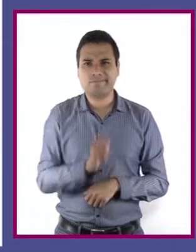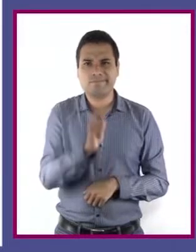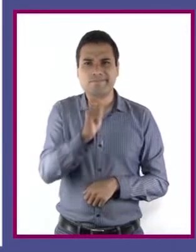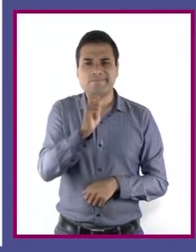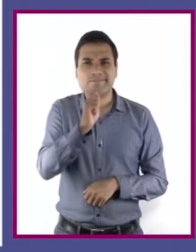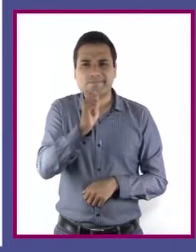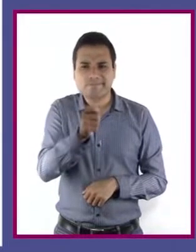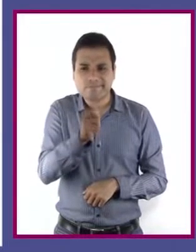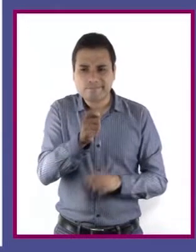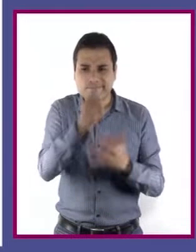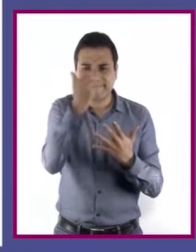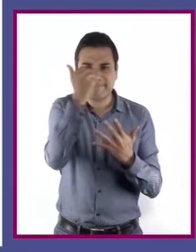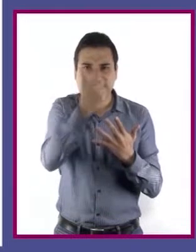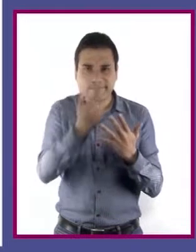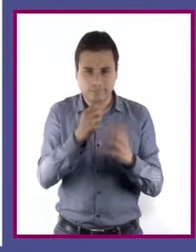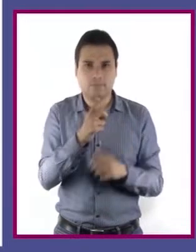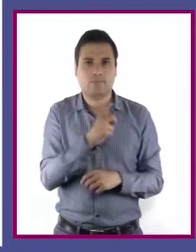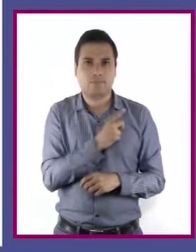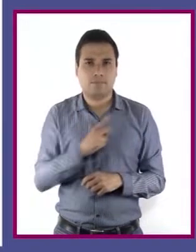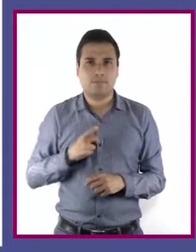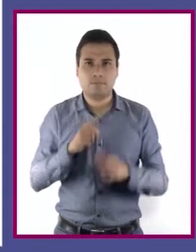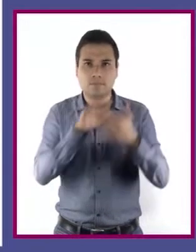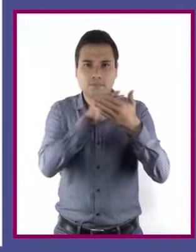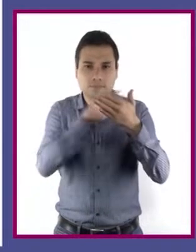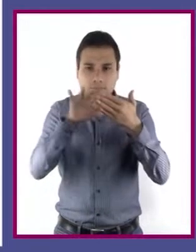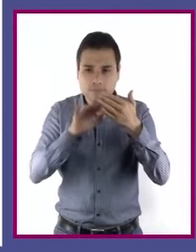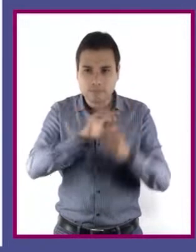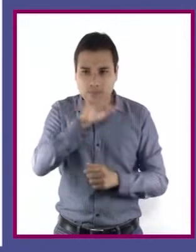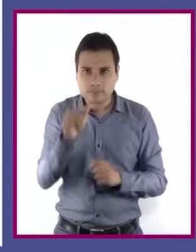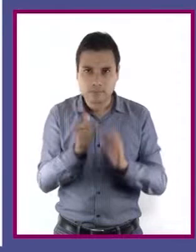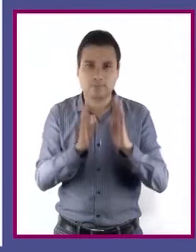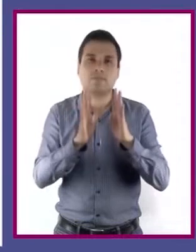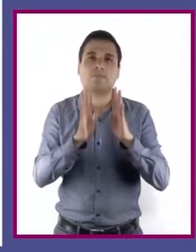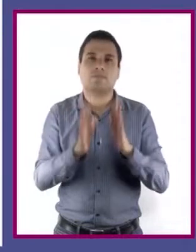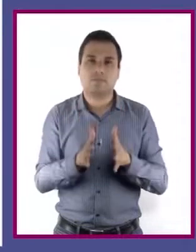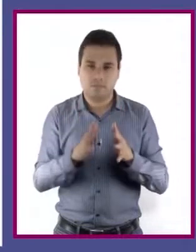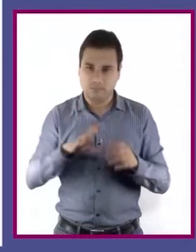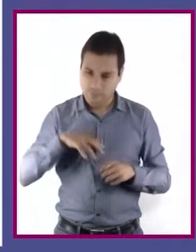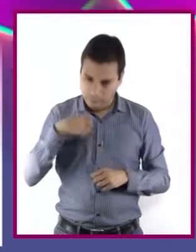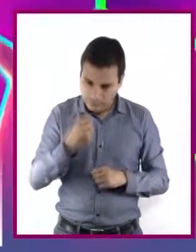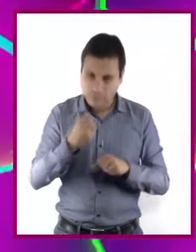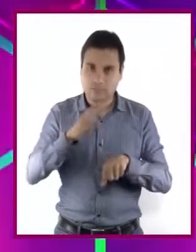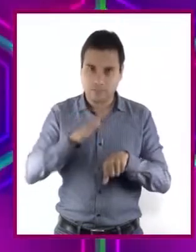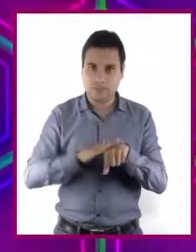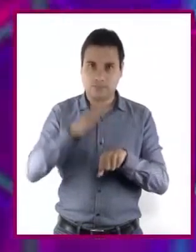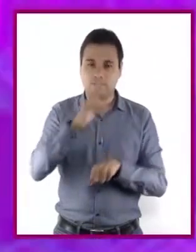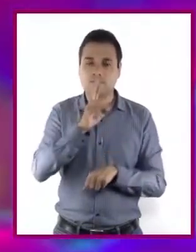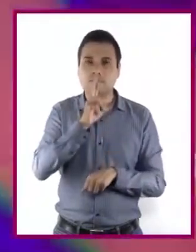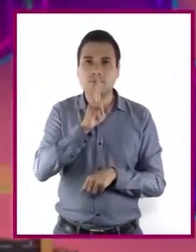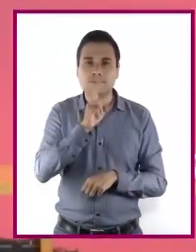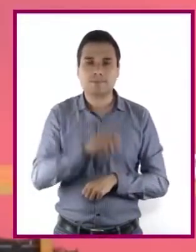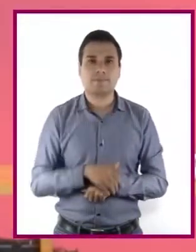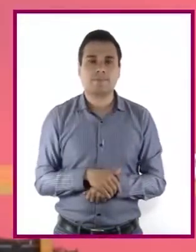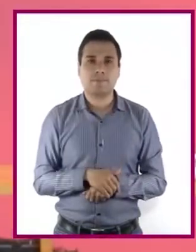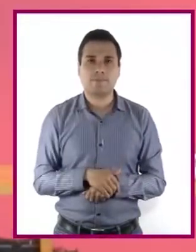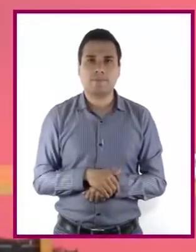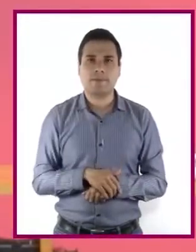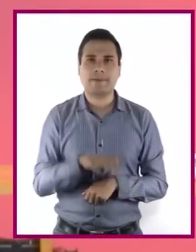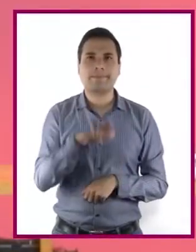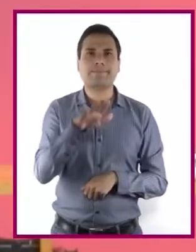descripción, pues esto nos ayudará a evaluar mejor y a esforzarnos más si estamos siendo evaluados.